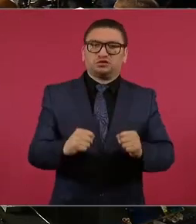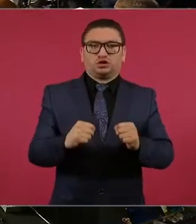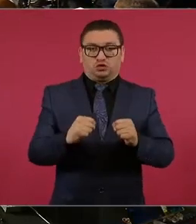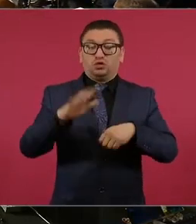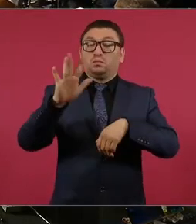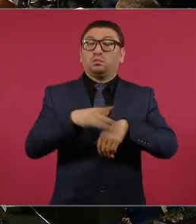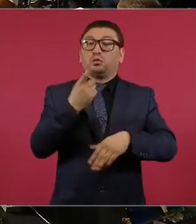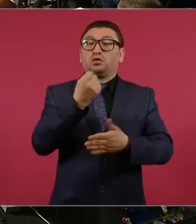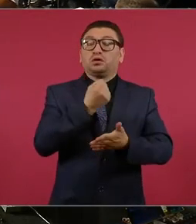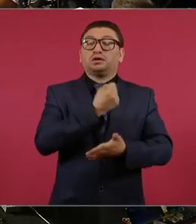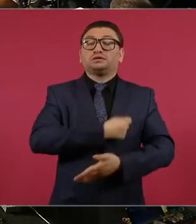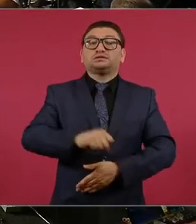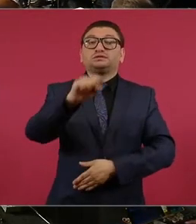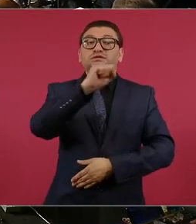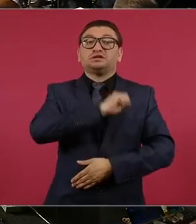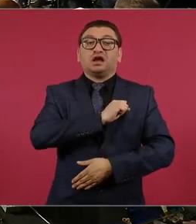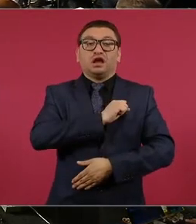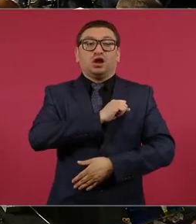privil